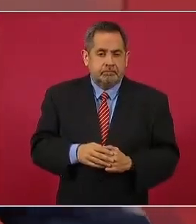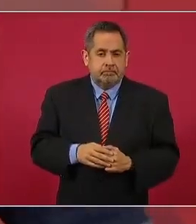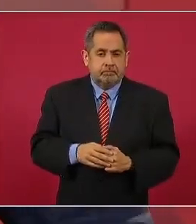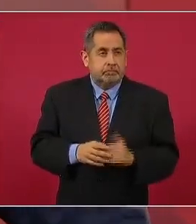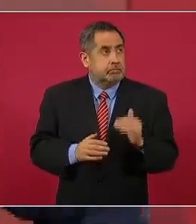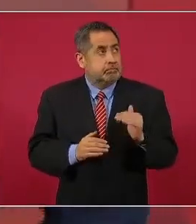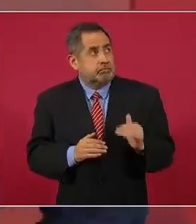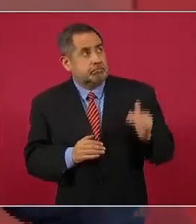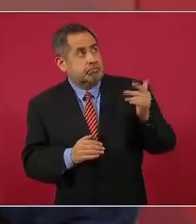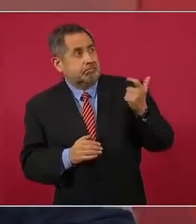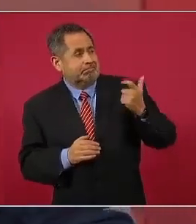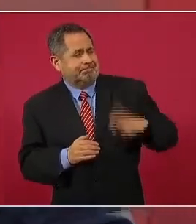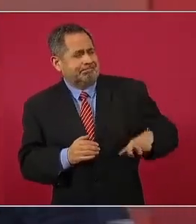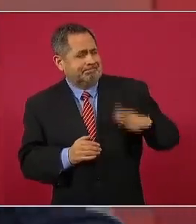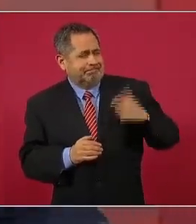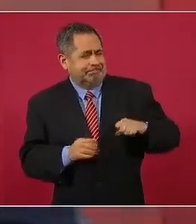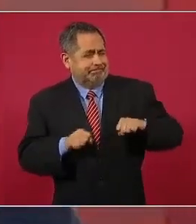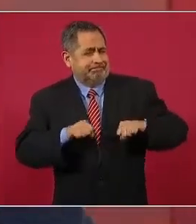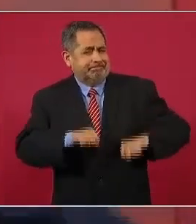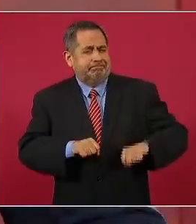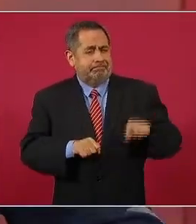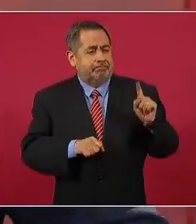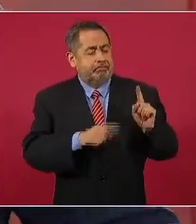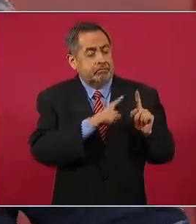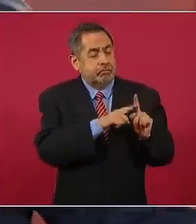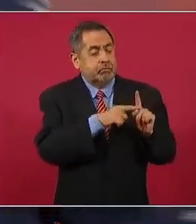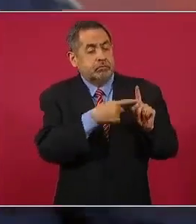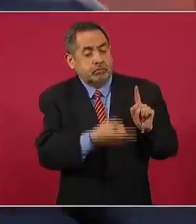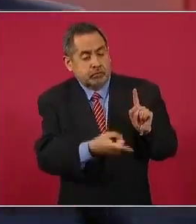de arriba, sus hijos,